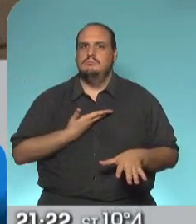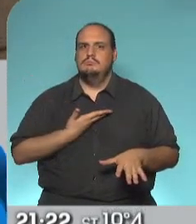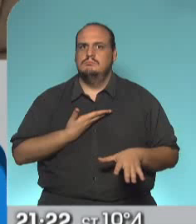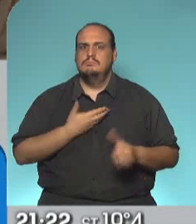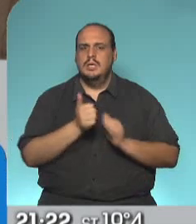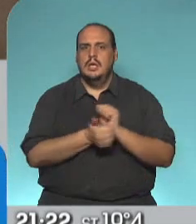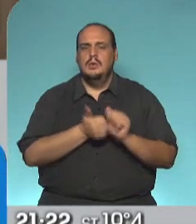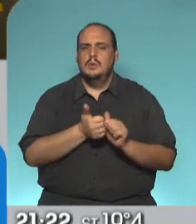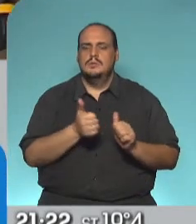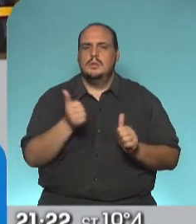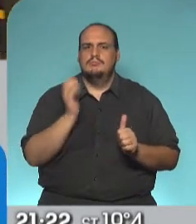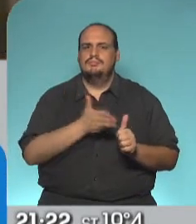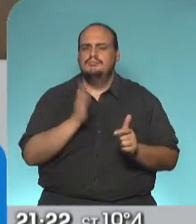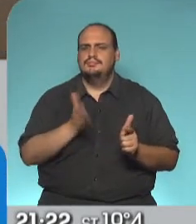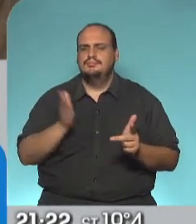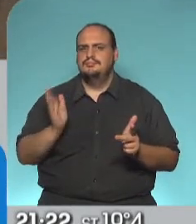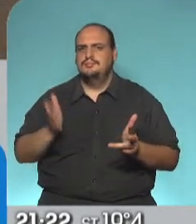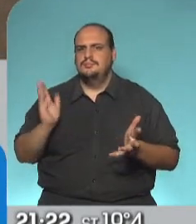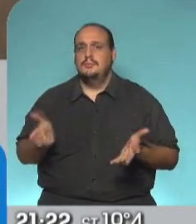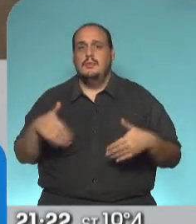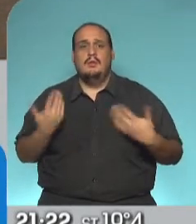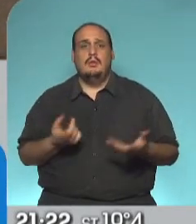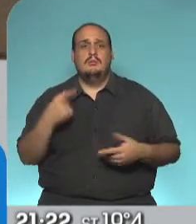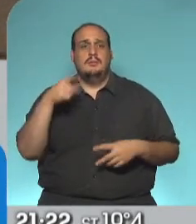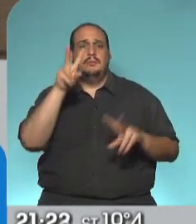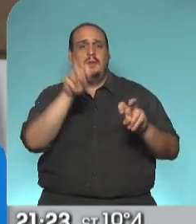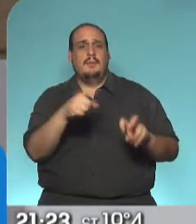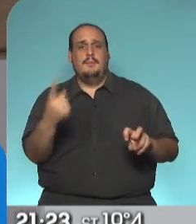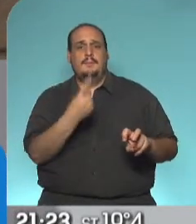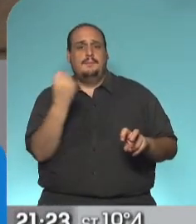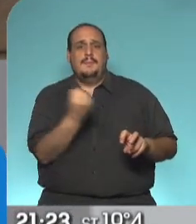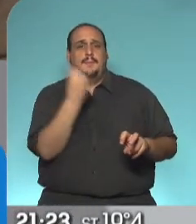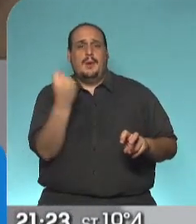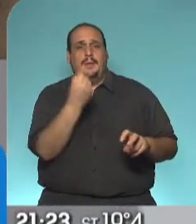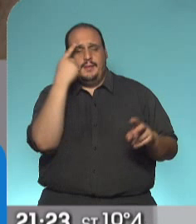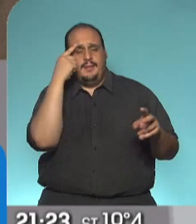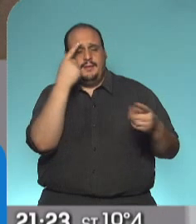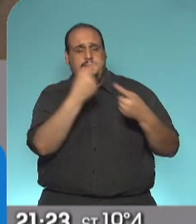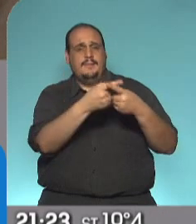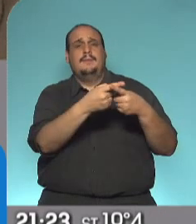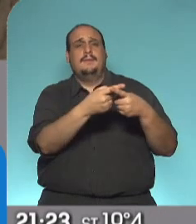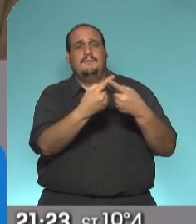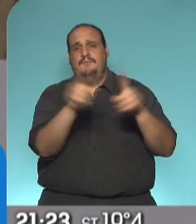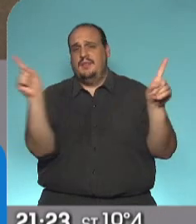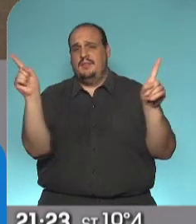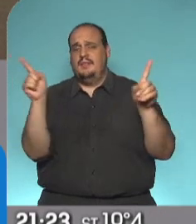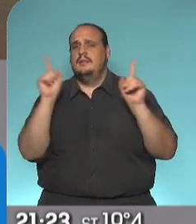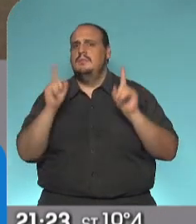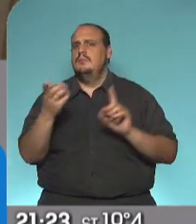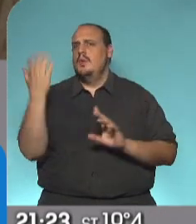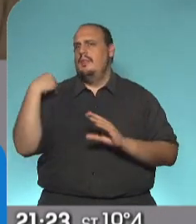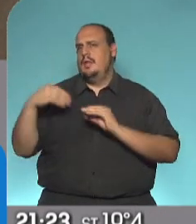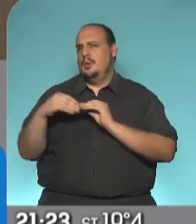reasignan rápidamente recién contaba el compañero de ustedes que antecedió en la nota que me presentó